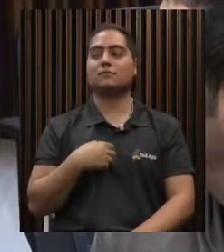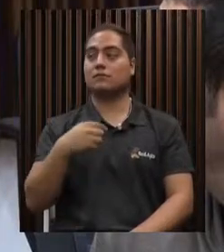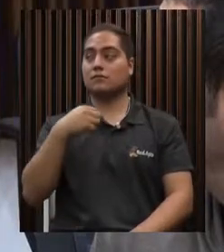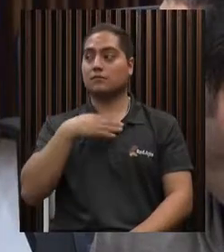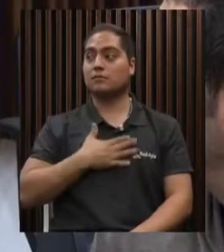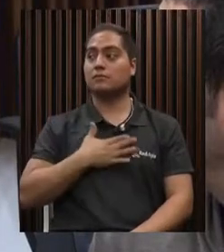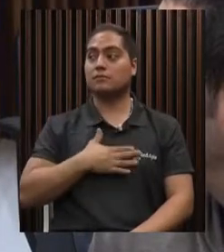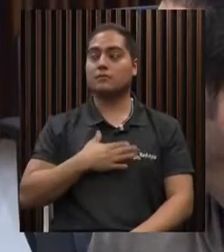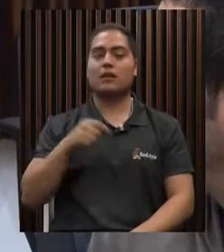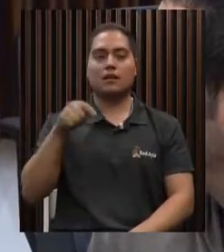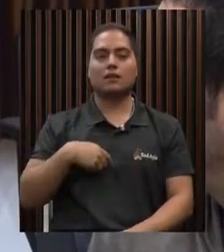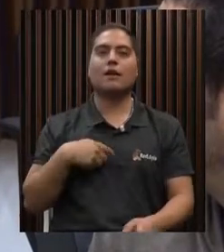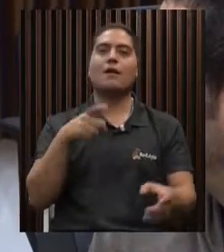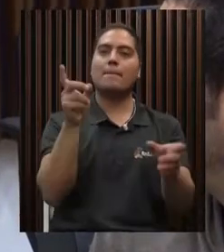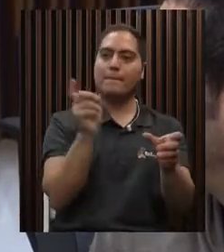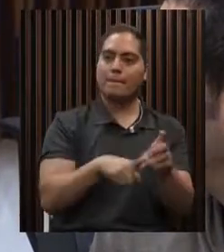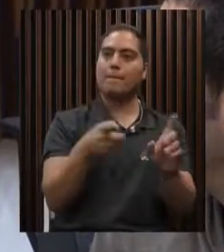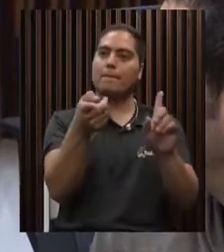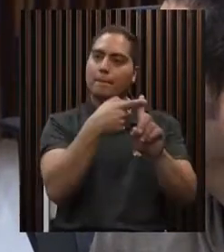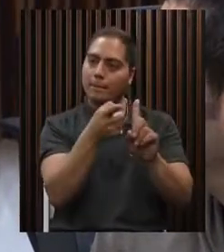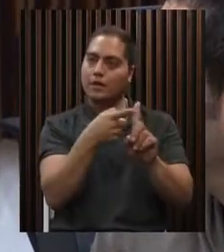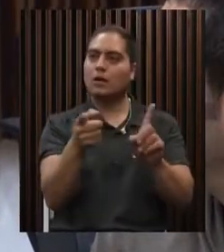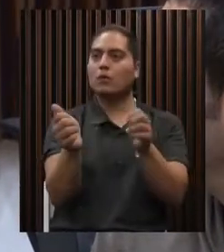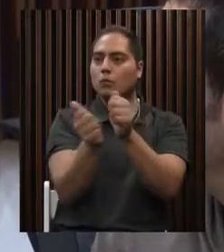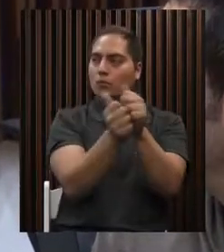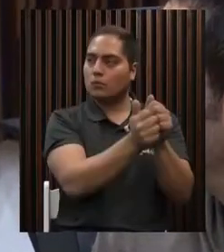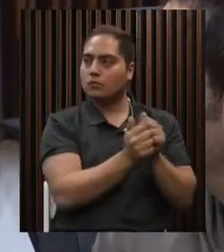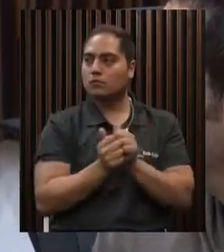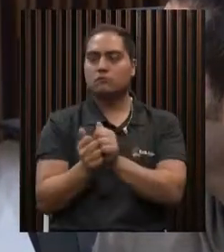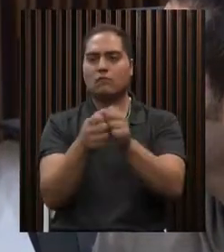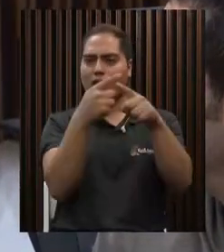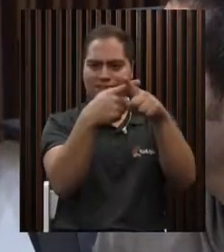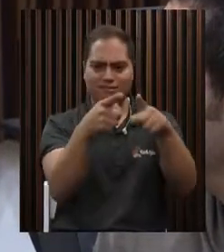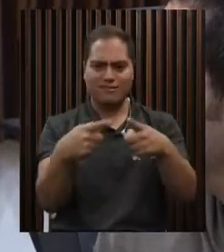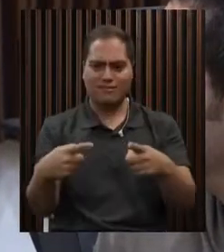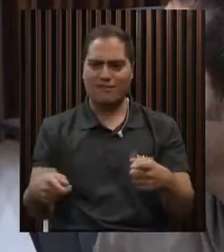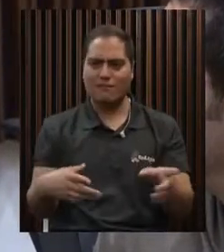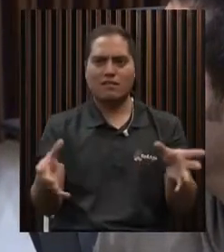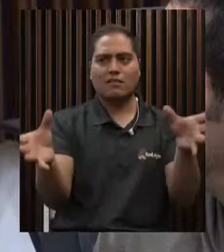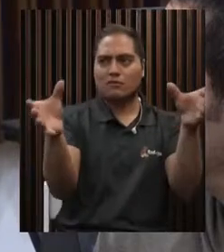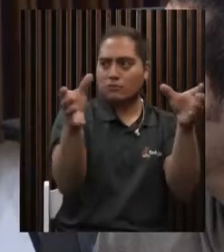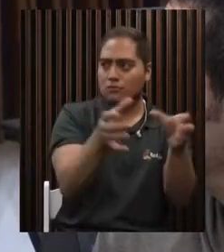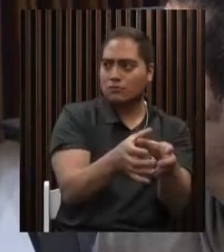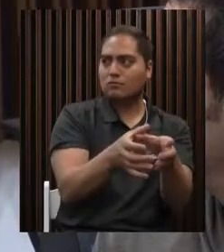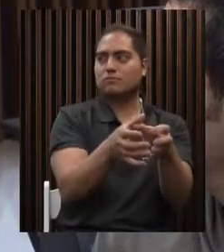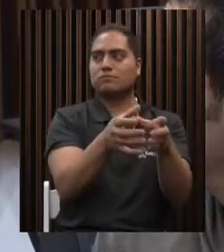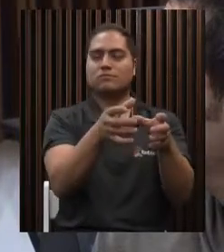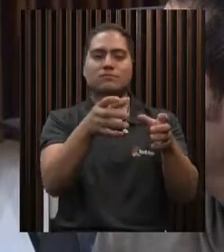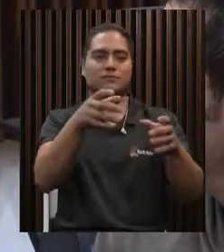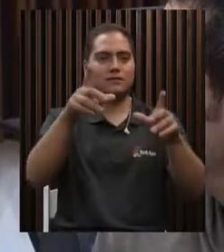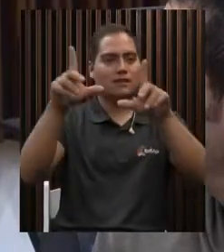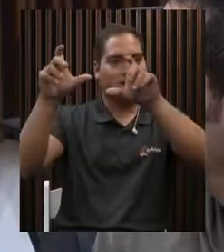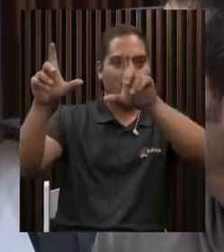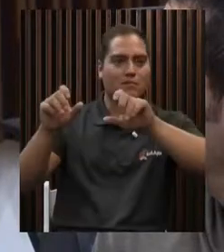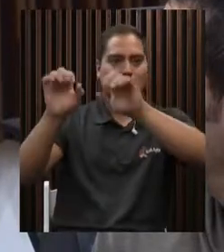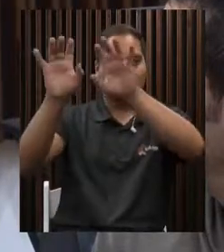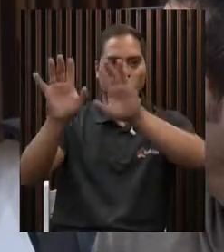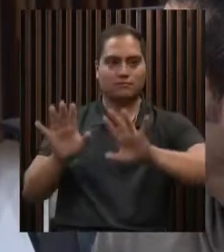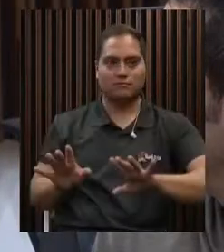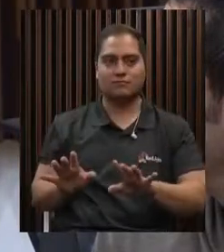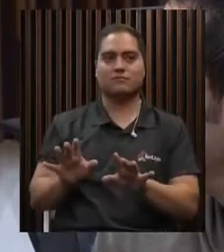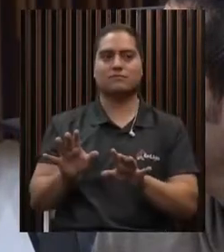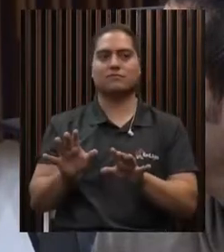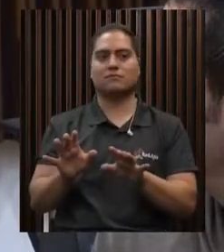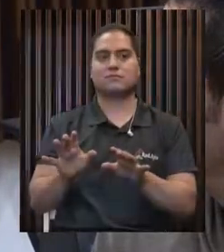la participación con ustedes y con las múltiples configuraciones de cuerpos, de imágenes, sonidos que nosotros